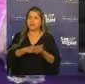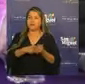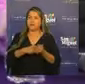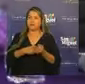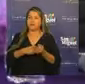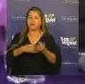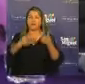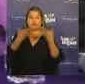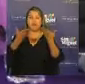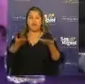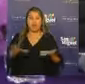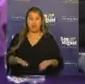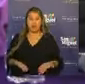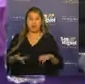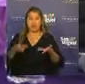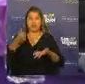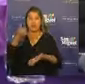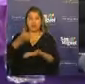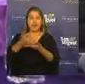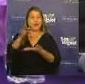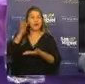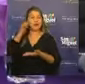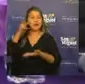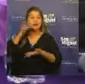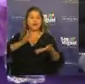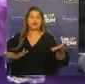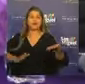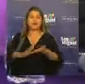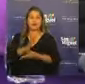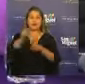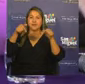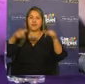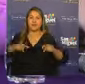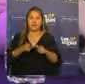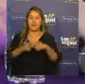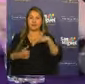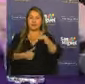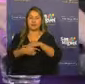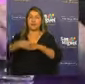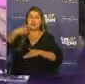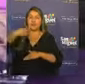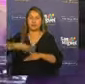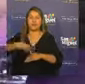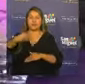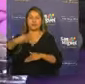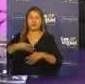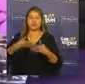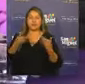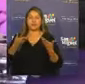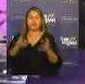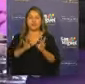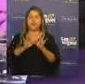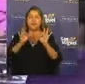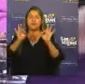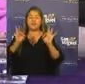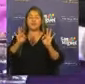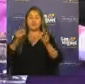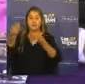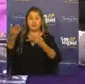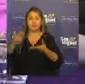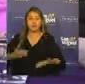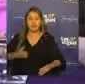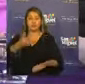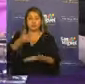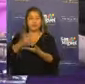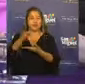A continuación, la alcaldesa dará inicio a esta sesión extraordinaria del Consejo Municipal. Invitamos a la alcaldesa